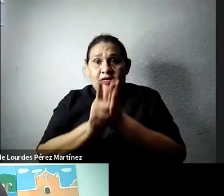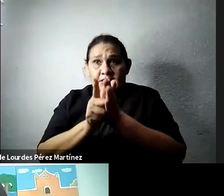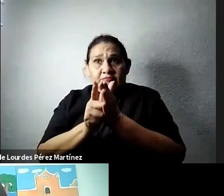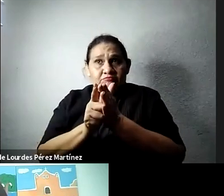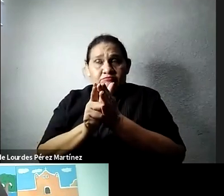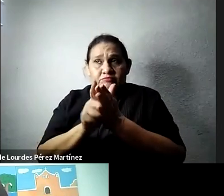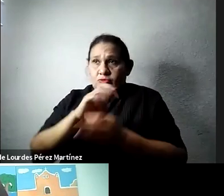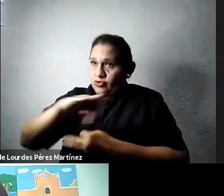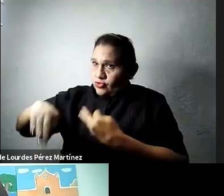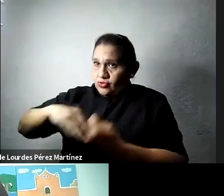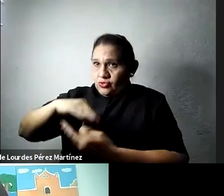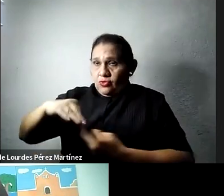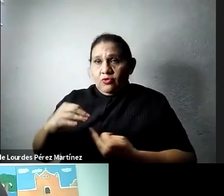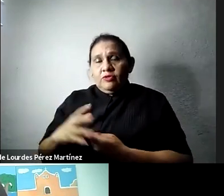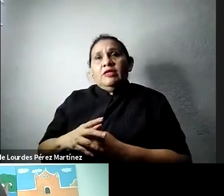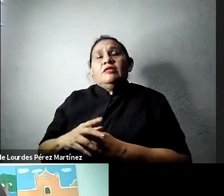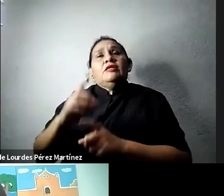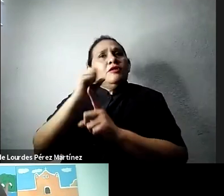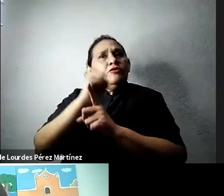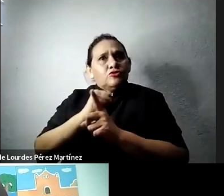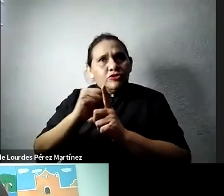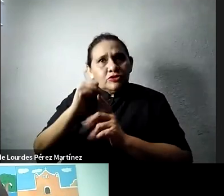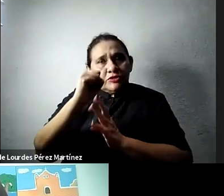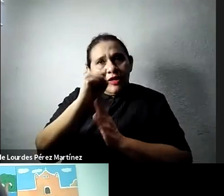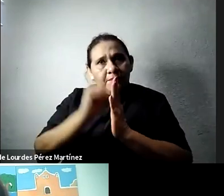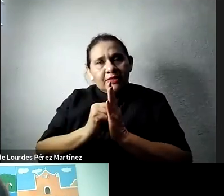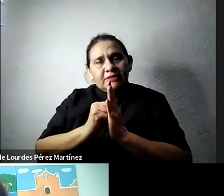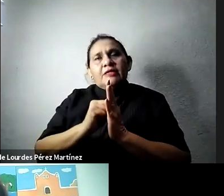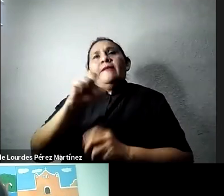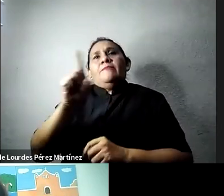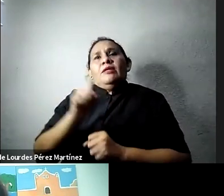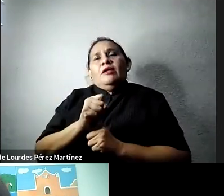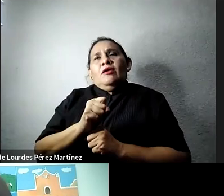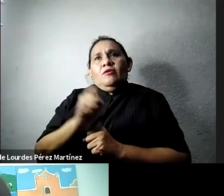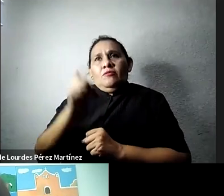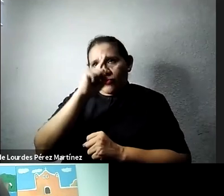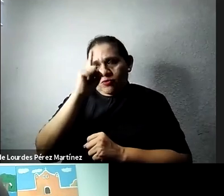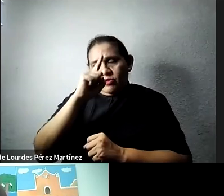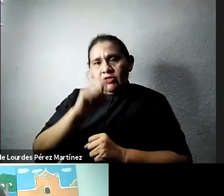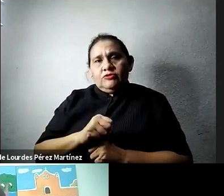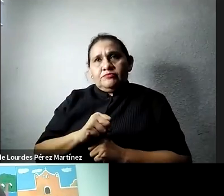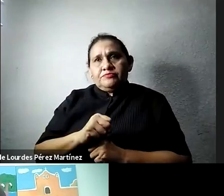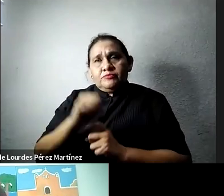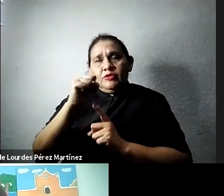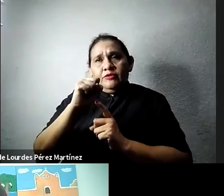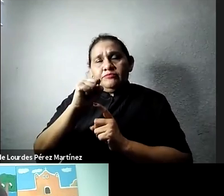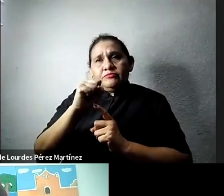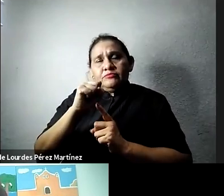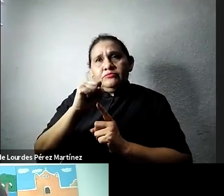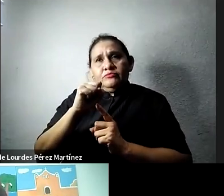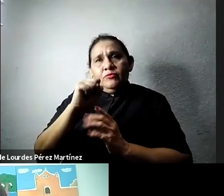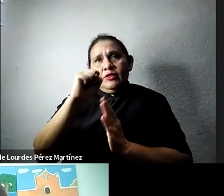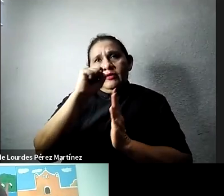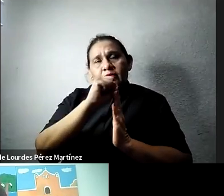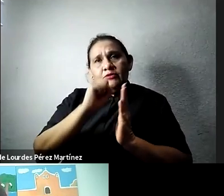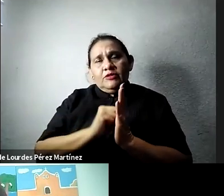señales viales o los sistemas de orientación, si nosotros diseñamos para personas con una discapacidad